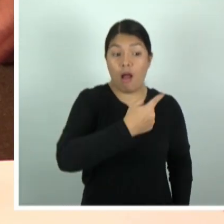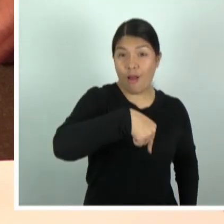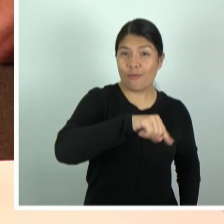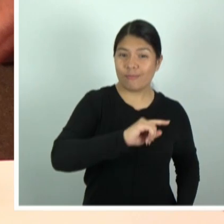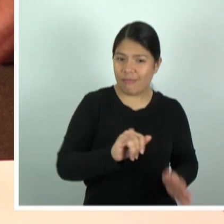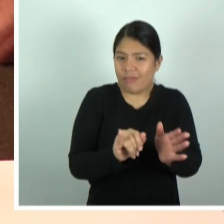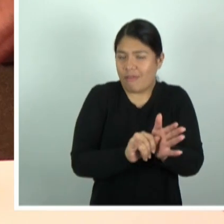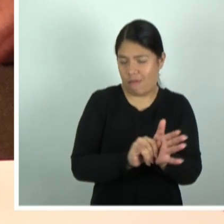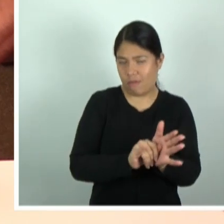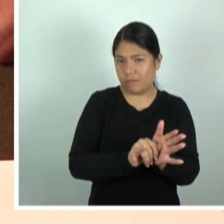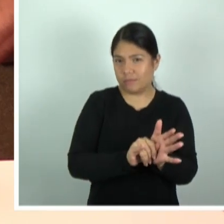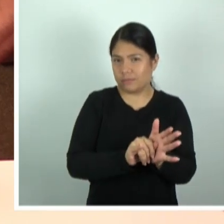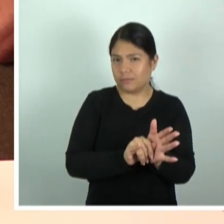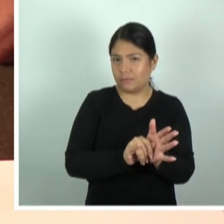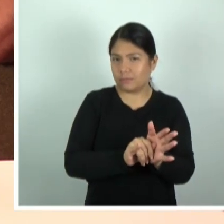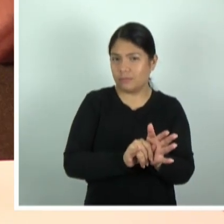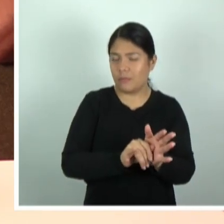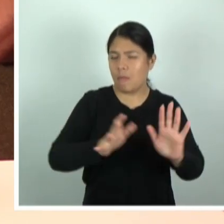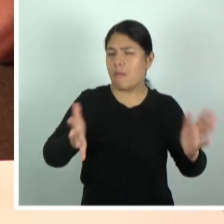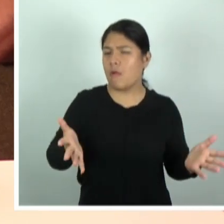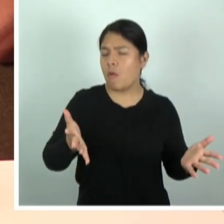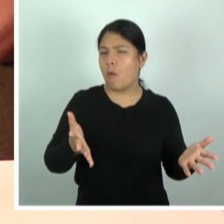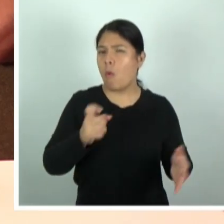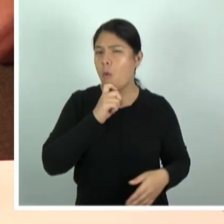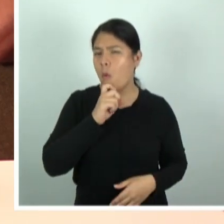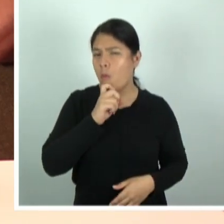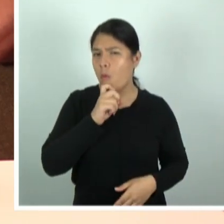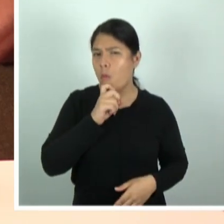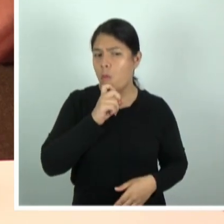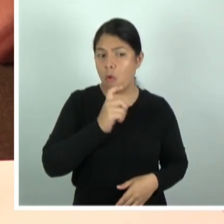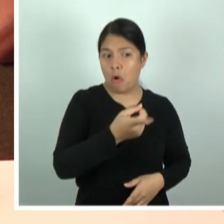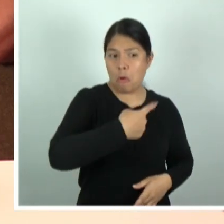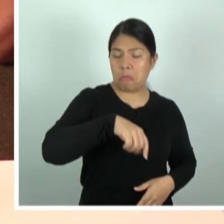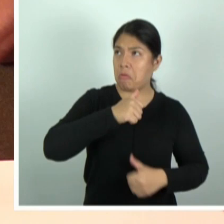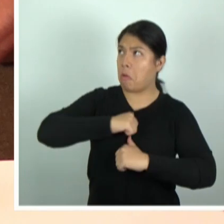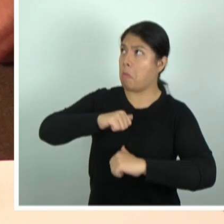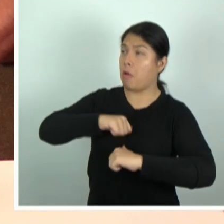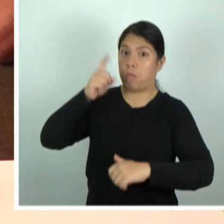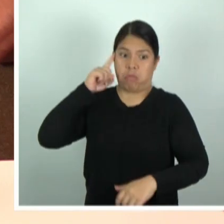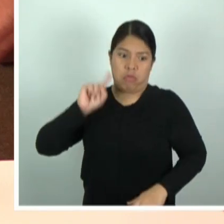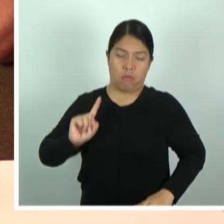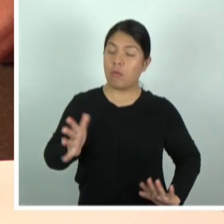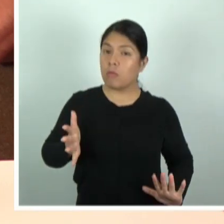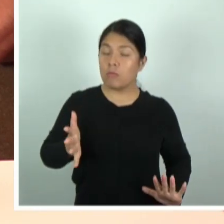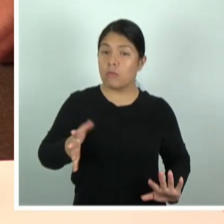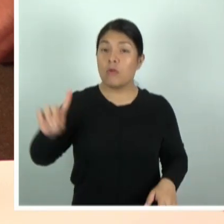nosotros, pero de una forma que nadie esperaba.